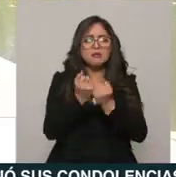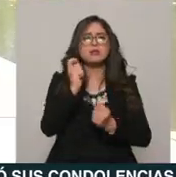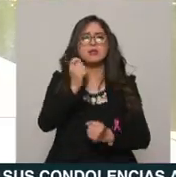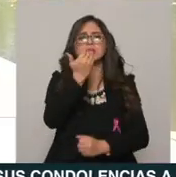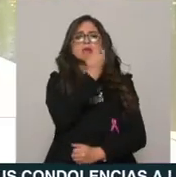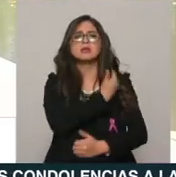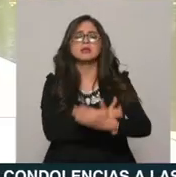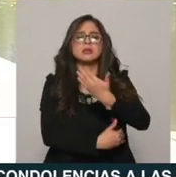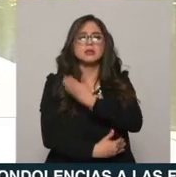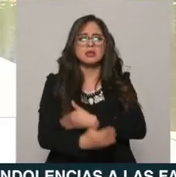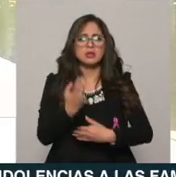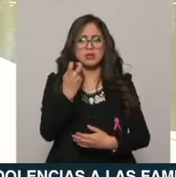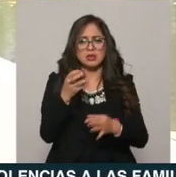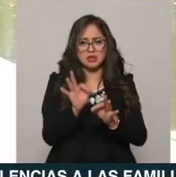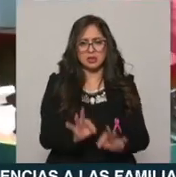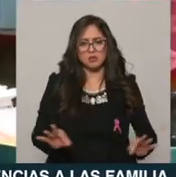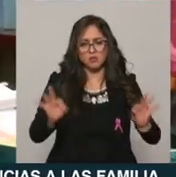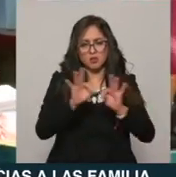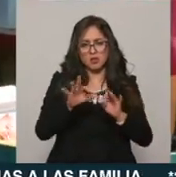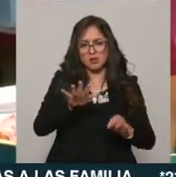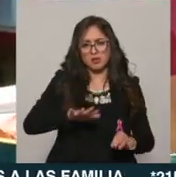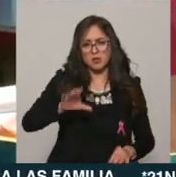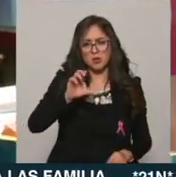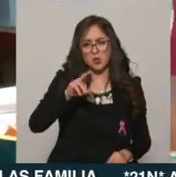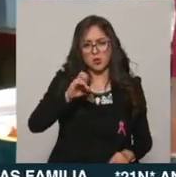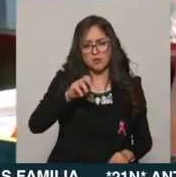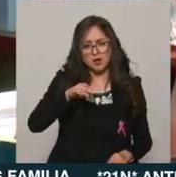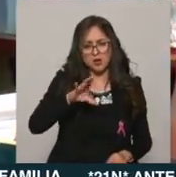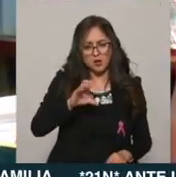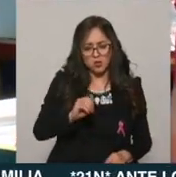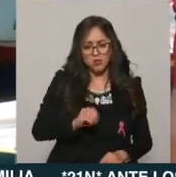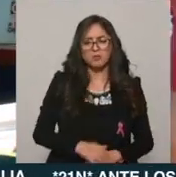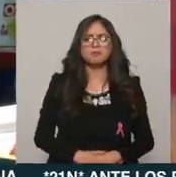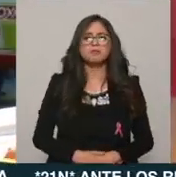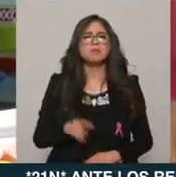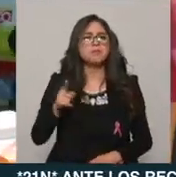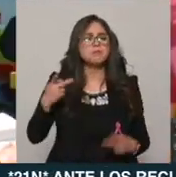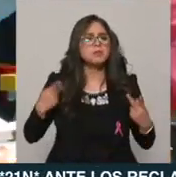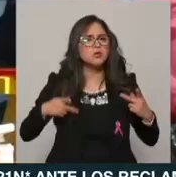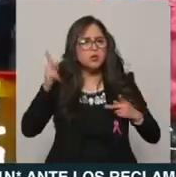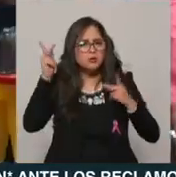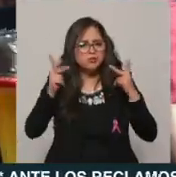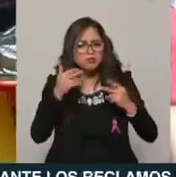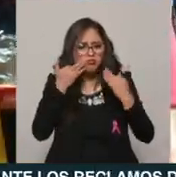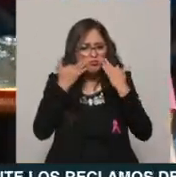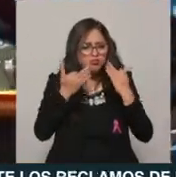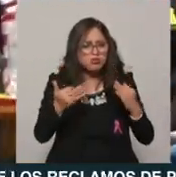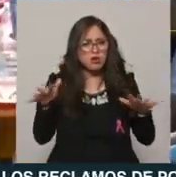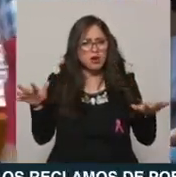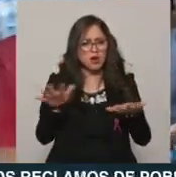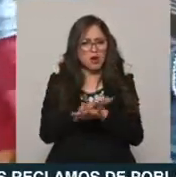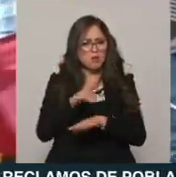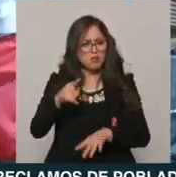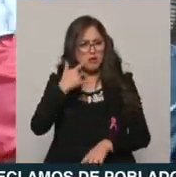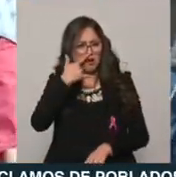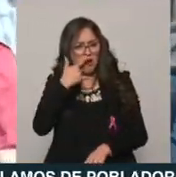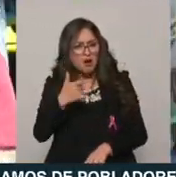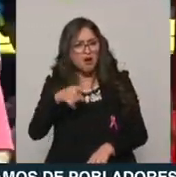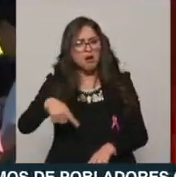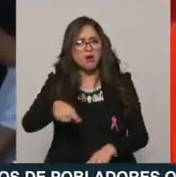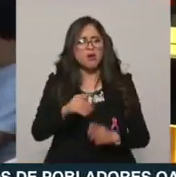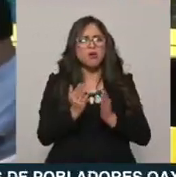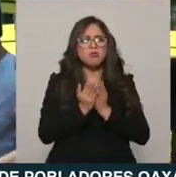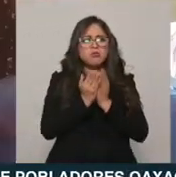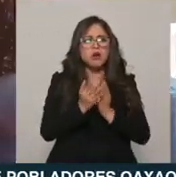que es lo más importante en la zona en Cuemanco. Los visitantes de la zona lacustre de la capital notaron el cambio en las condiciones en las que operaba el servicio de